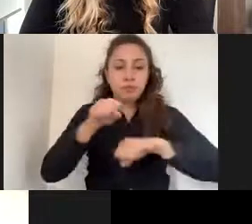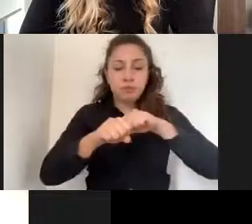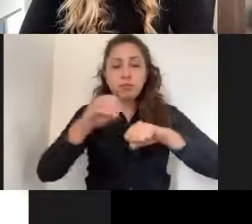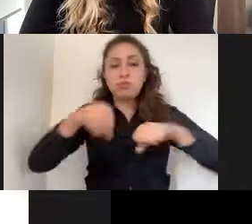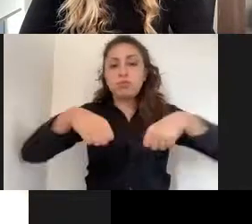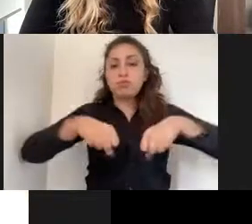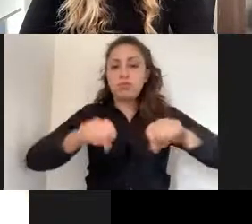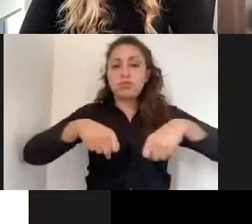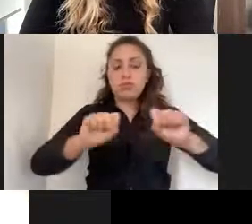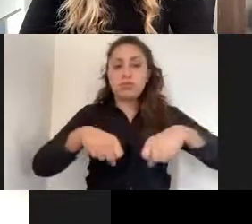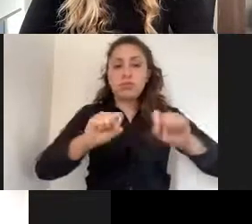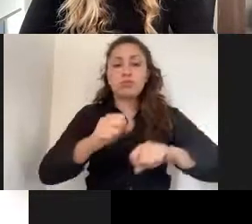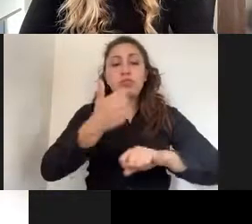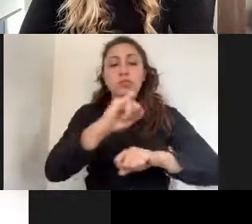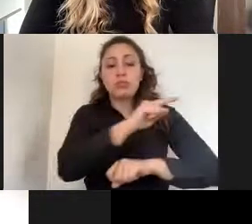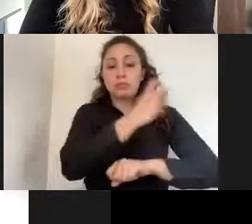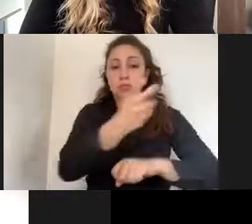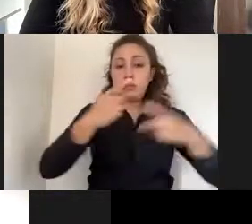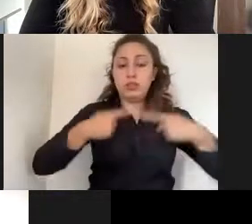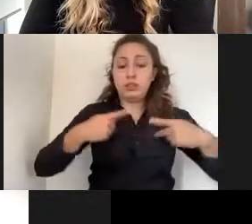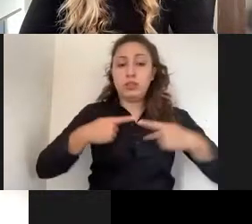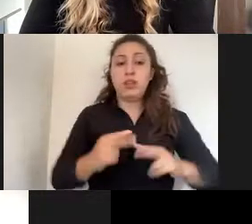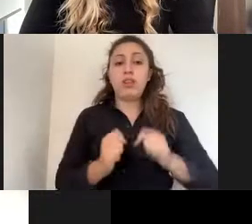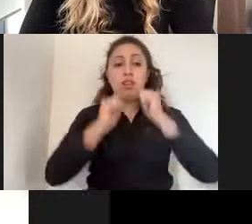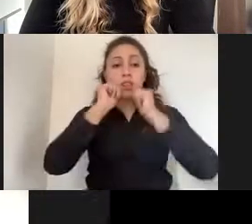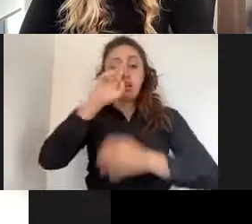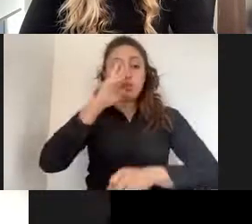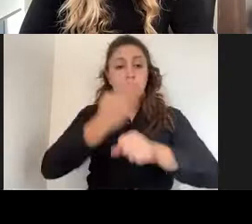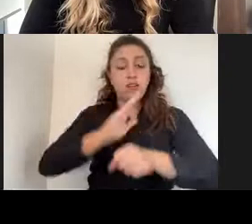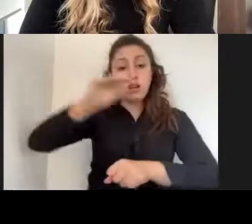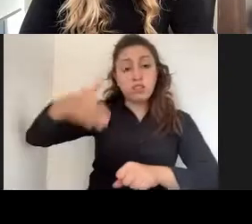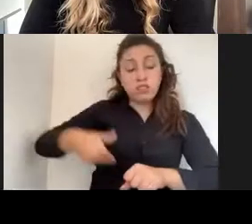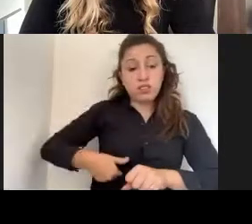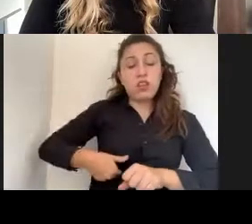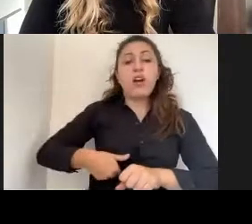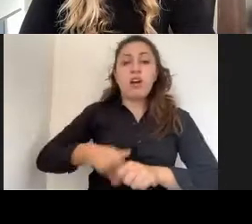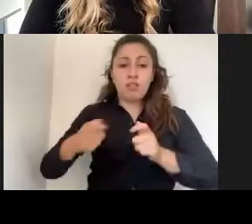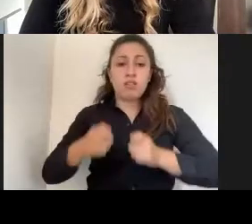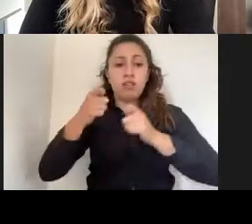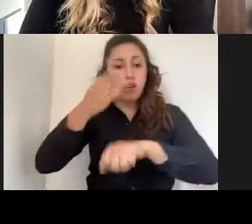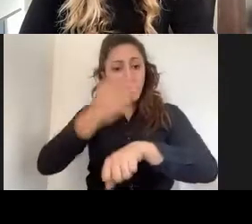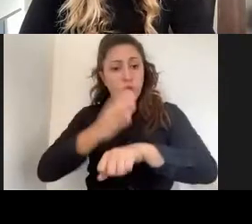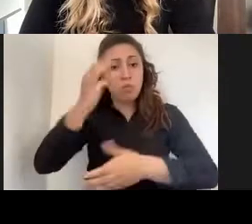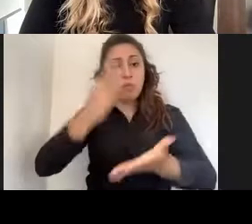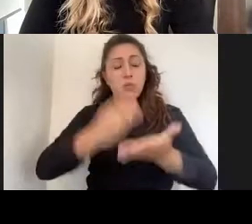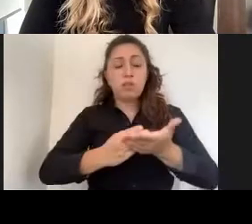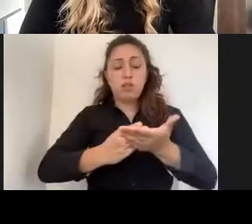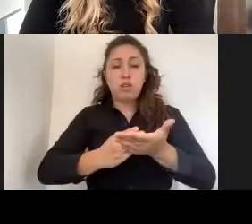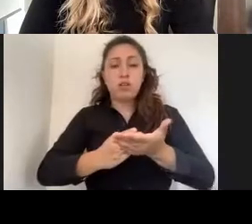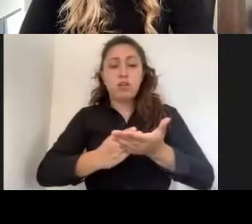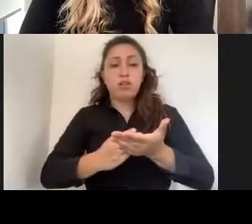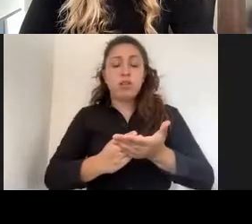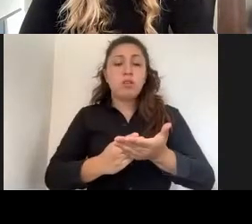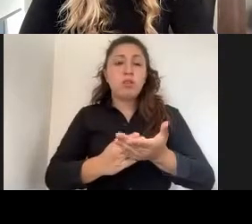sensibilizarse de esta problemática que se ha planteado por la sociedad y establecer sanciones muy precisas a quienes por